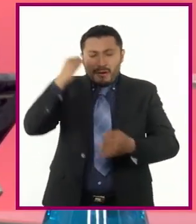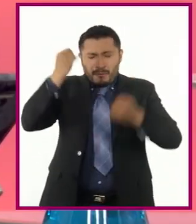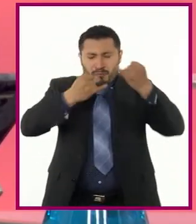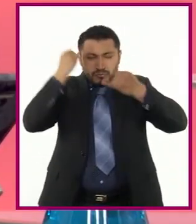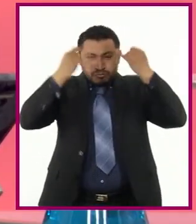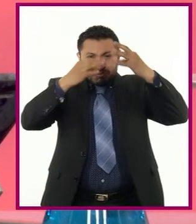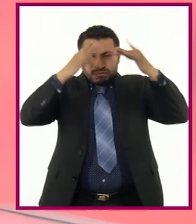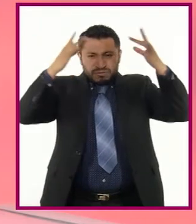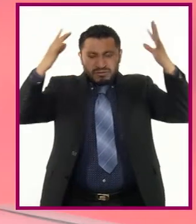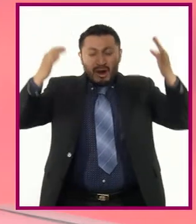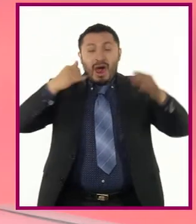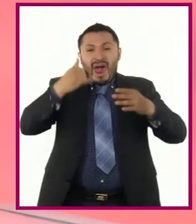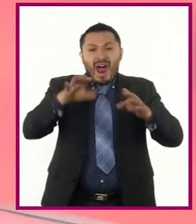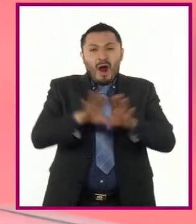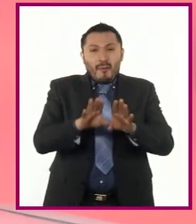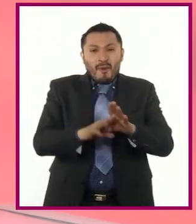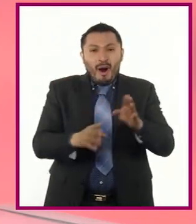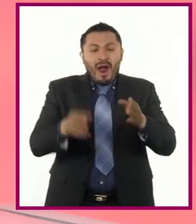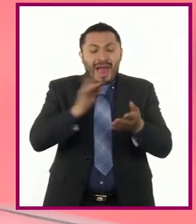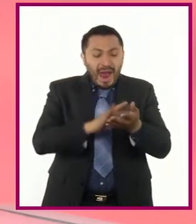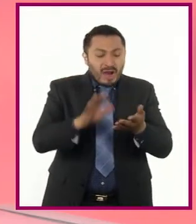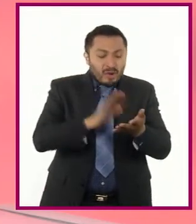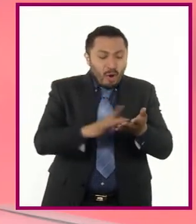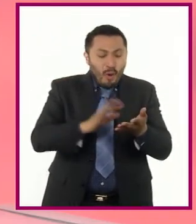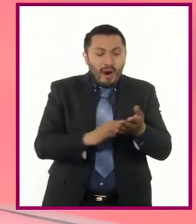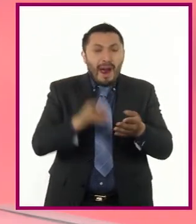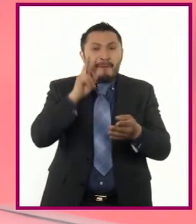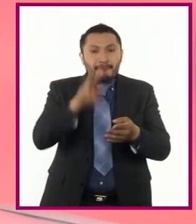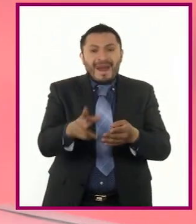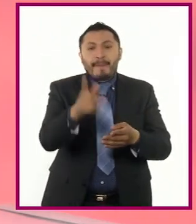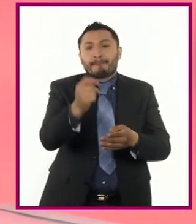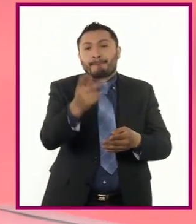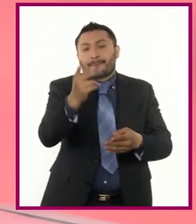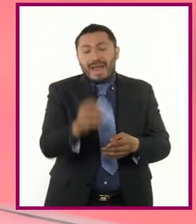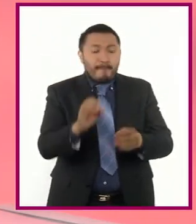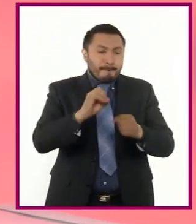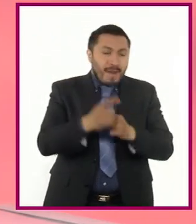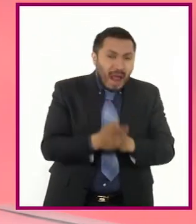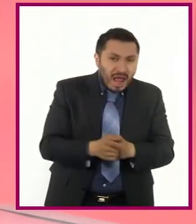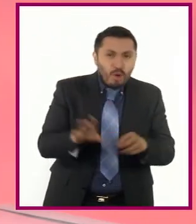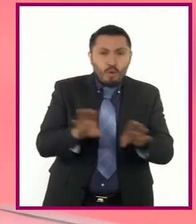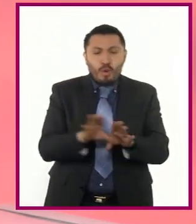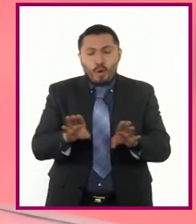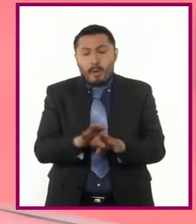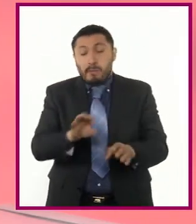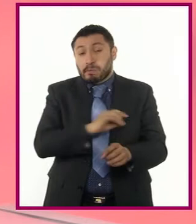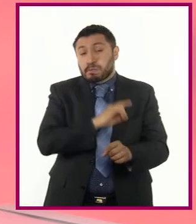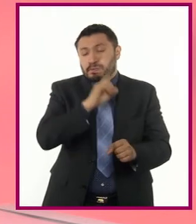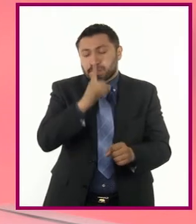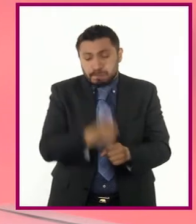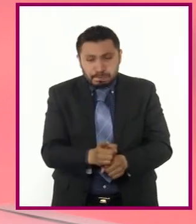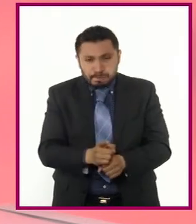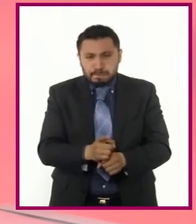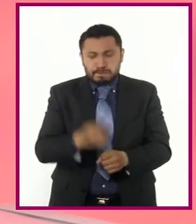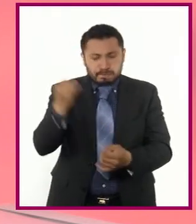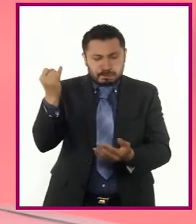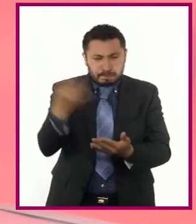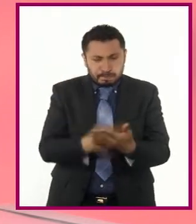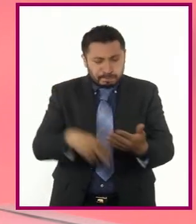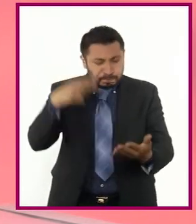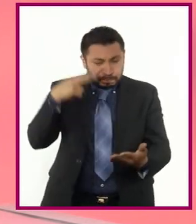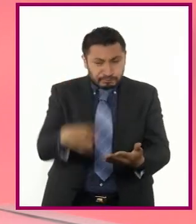de estar complementando con lecturas o el estar viendo documentales, creo que nos da la posibilidad de tener imágenes. Y si